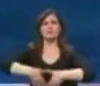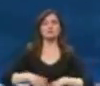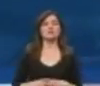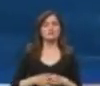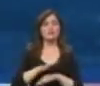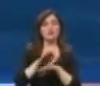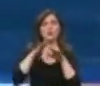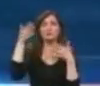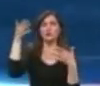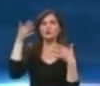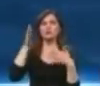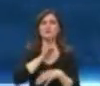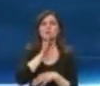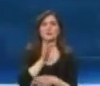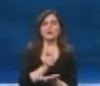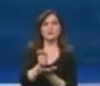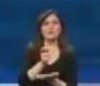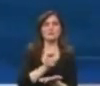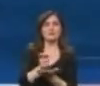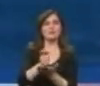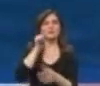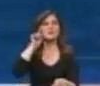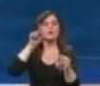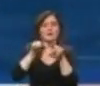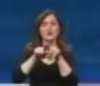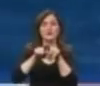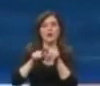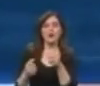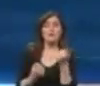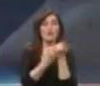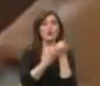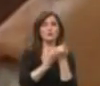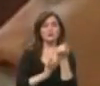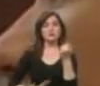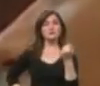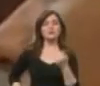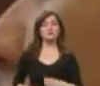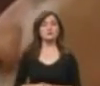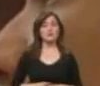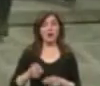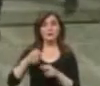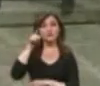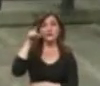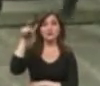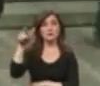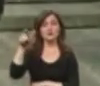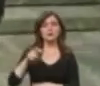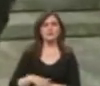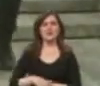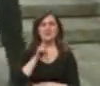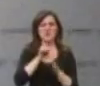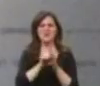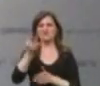lo político, toda la vida nos van a perseguir por coincidir y estar al lado del presi. Luego de que el exfiscal Galo Chiriboga desestime